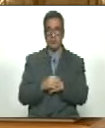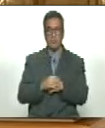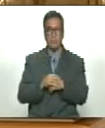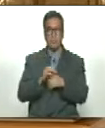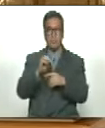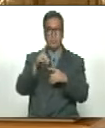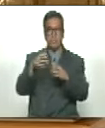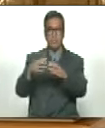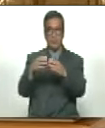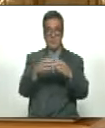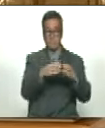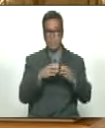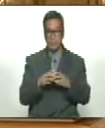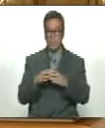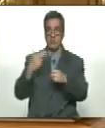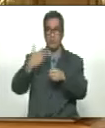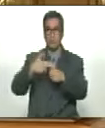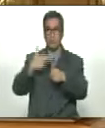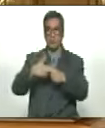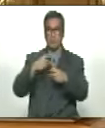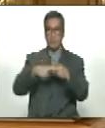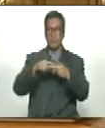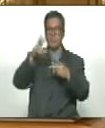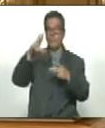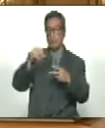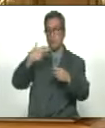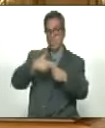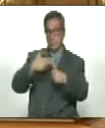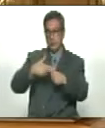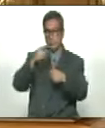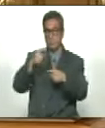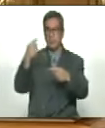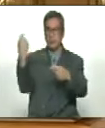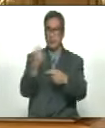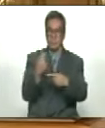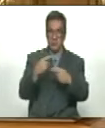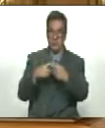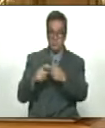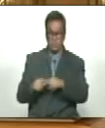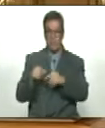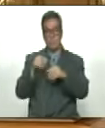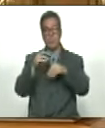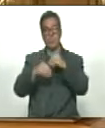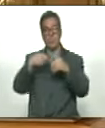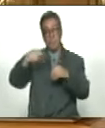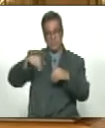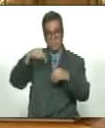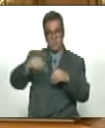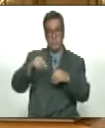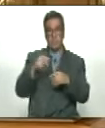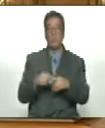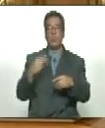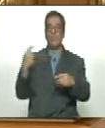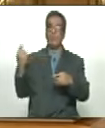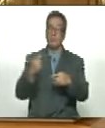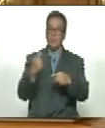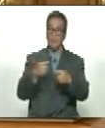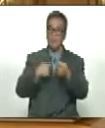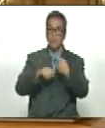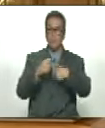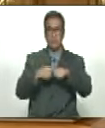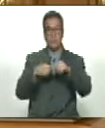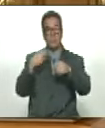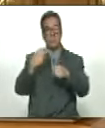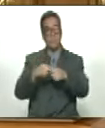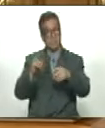2024 en las áreas de petróleo o no petróleo, los ingresos corrientes, ordinarios, ingresos